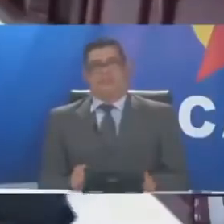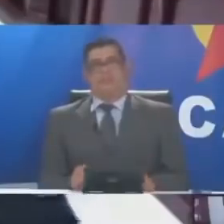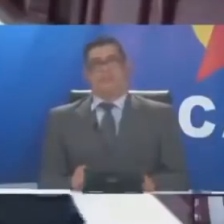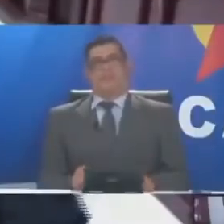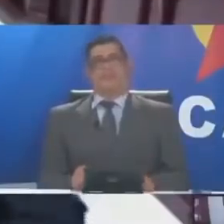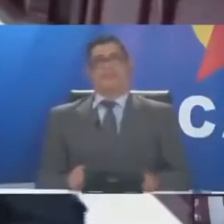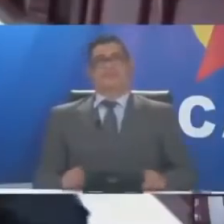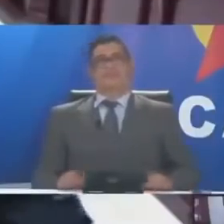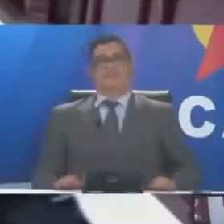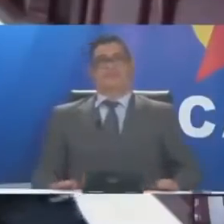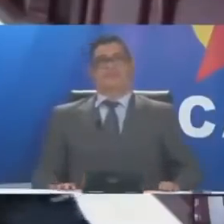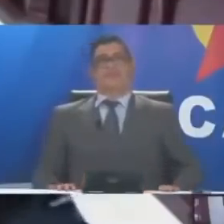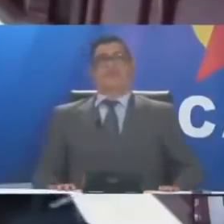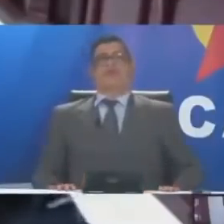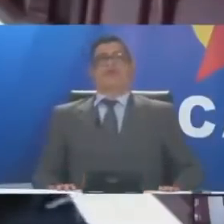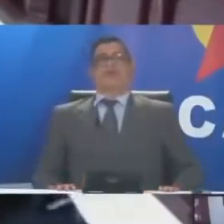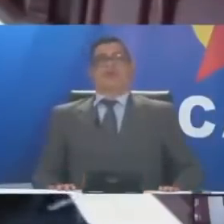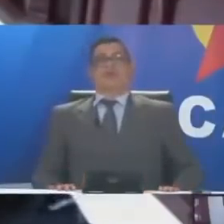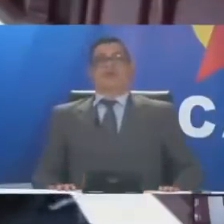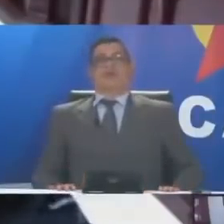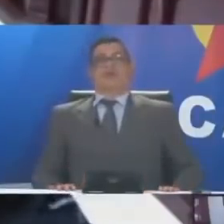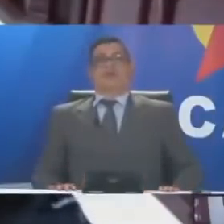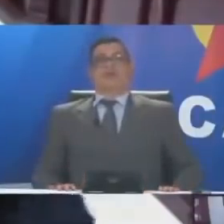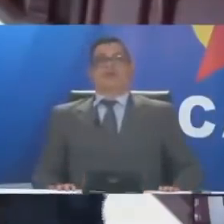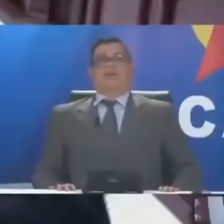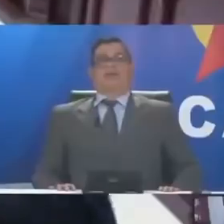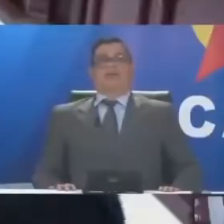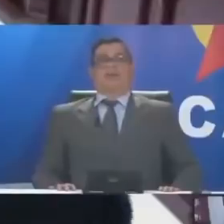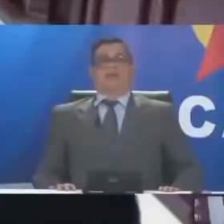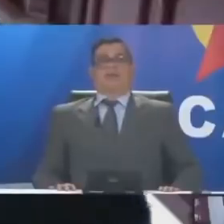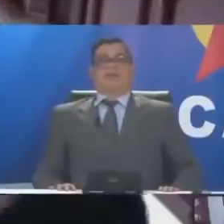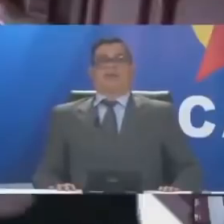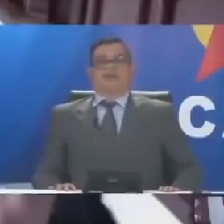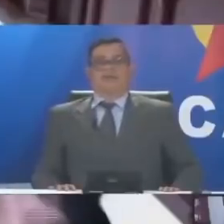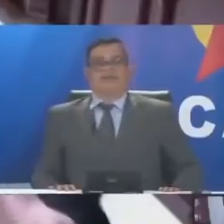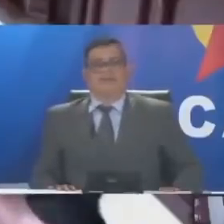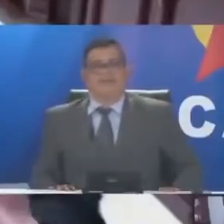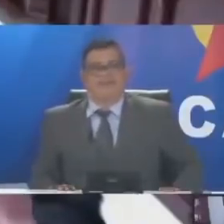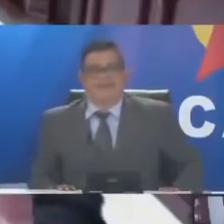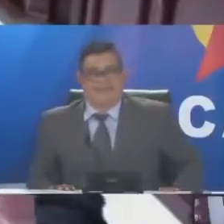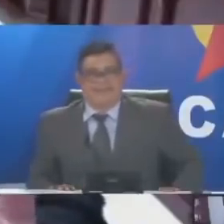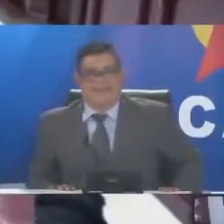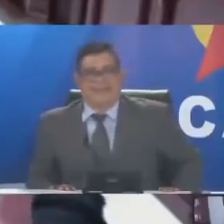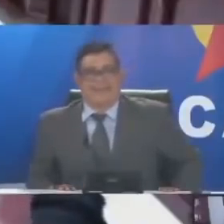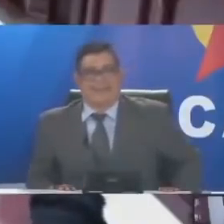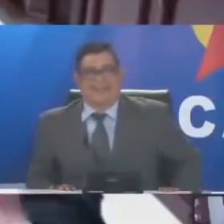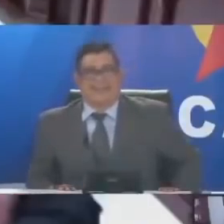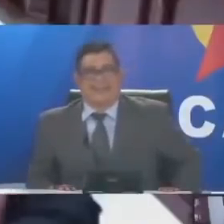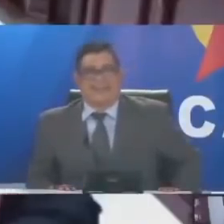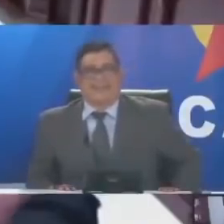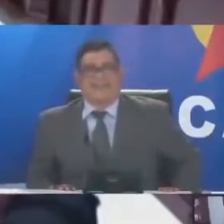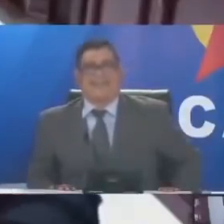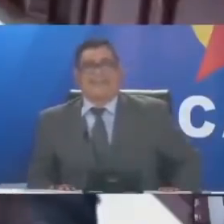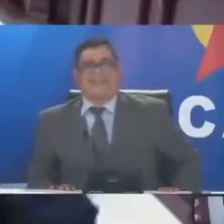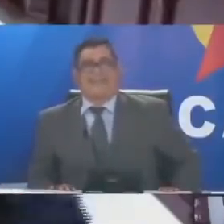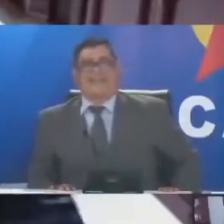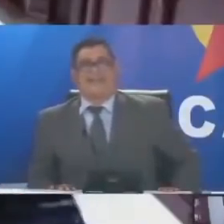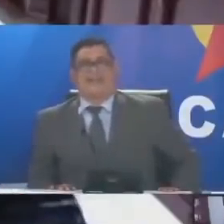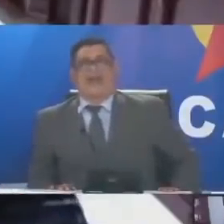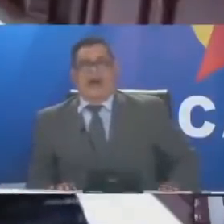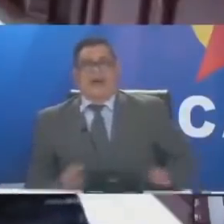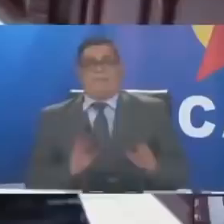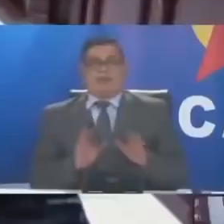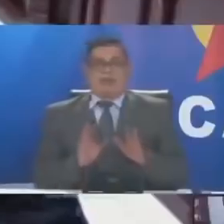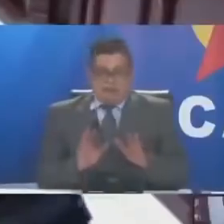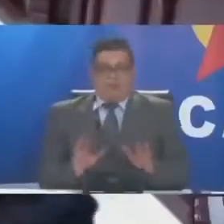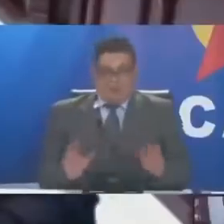debo de marcar es conversamos a la población y no no no no se tire el baño de egipto de odio en cuéntenos por qué deberíamos de confiar